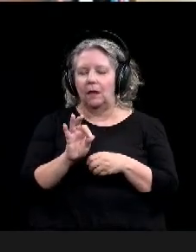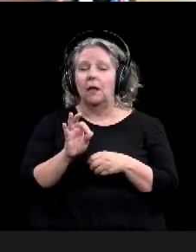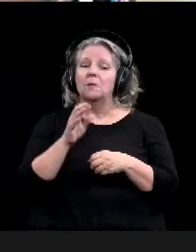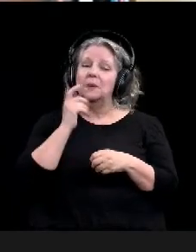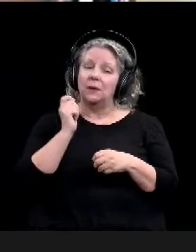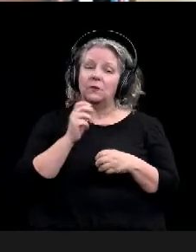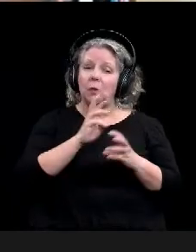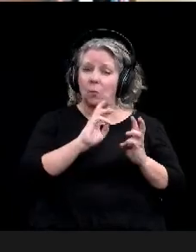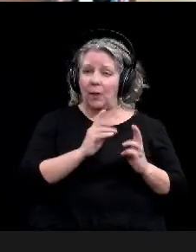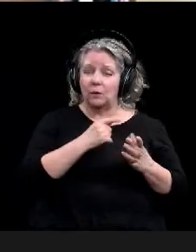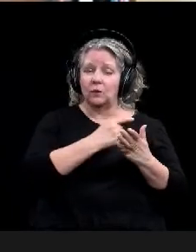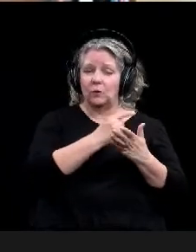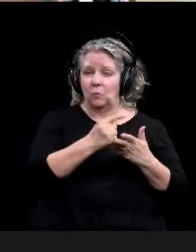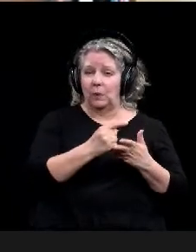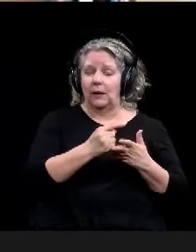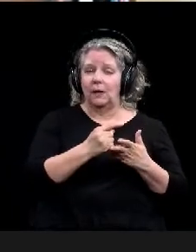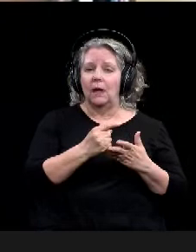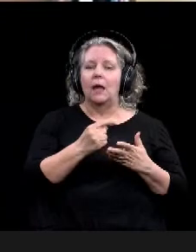que